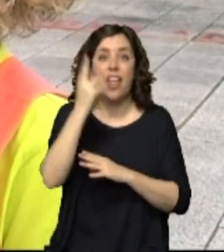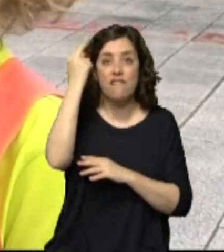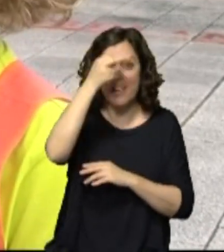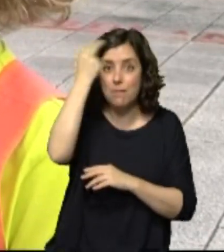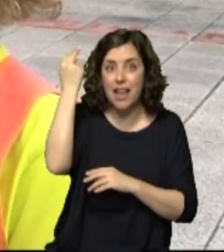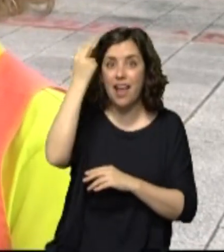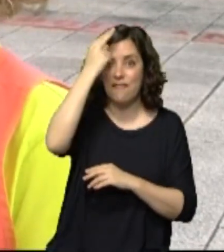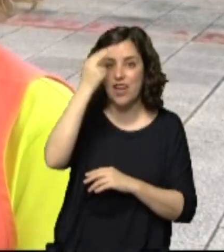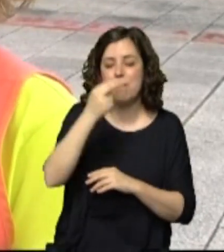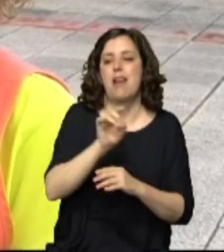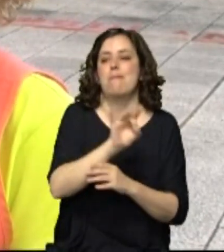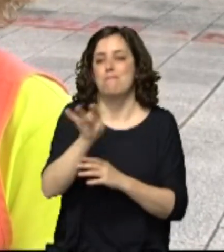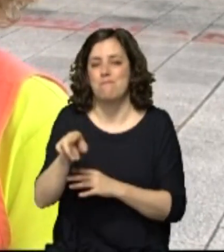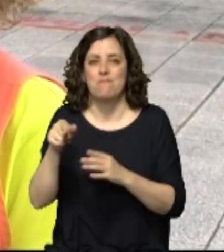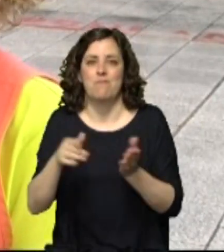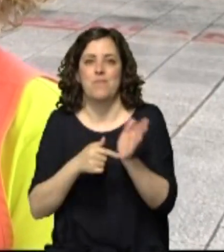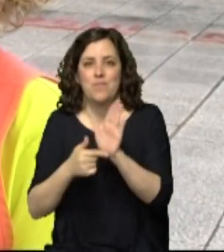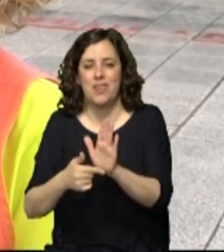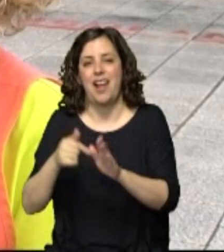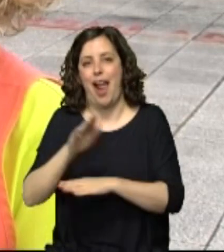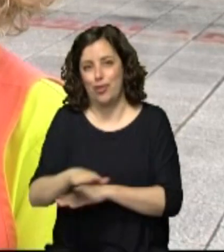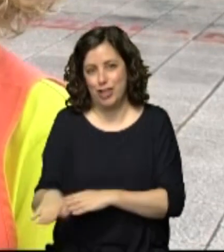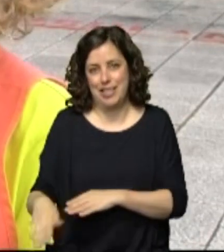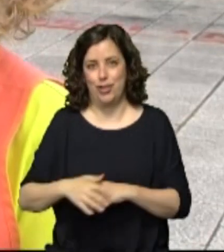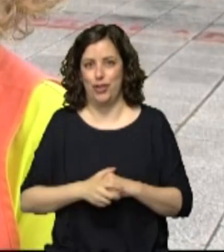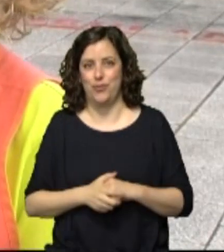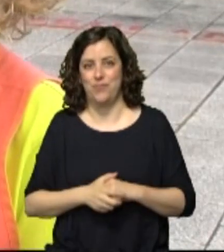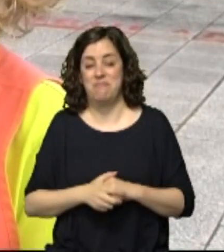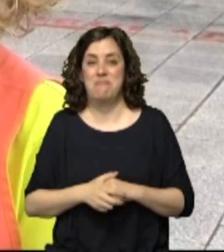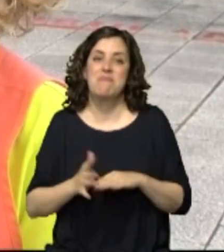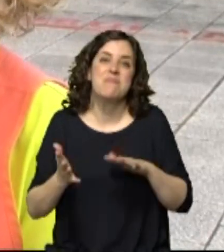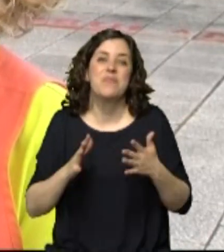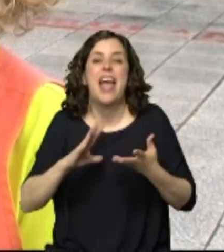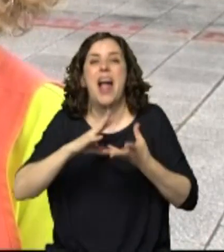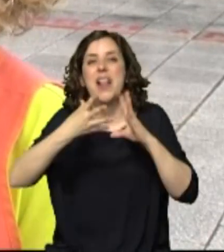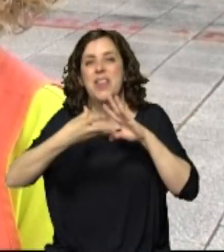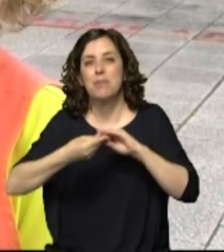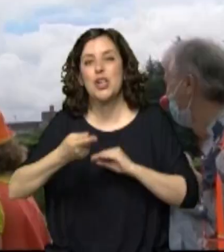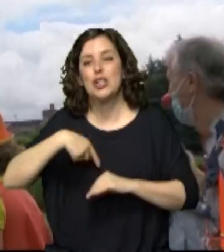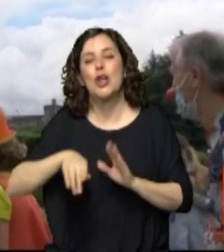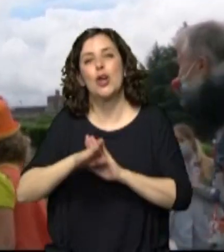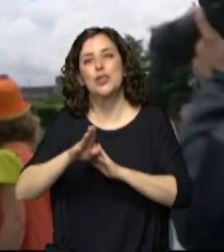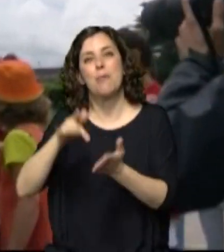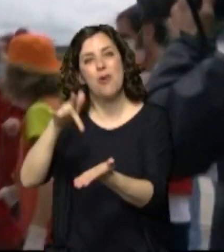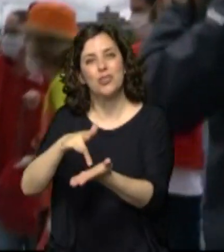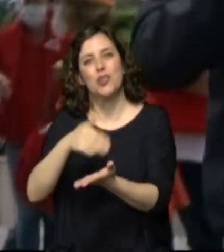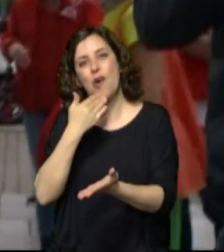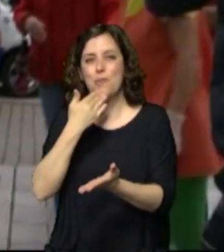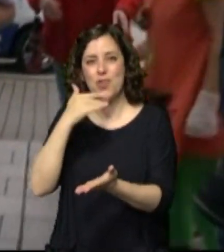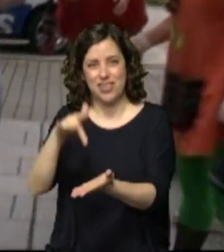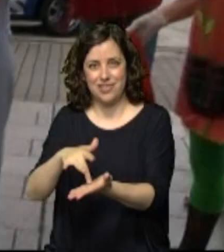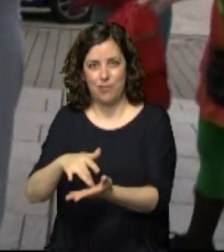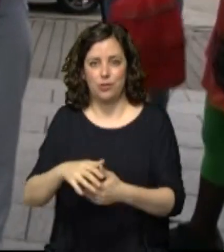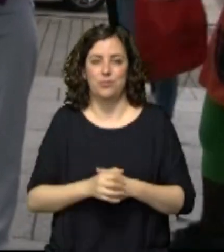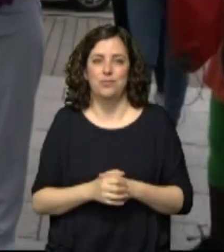pasan a los niños. Y de esta manera pues seguimos estando un poco presentes y seguimos haciéndoles reír, ¿no? Es un homenaje a los niños